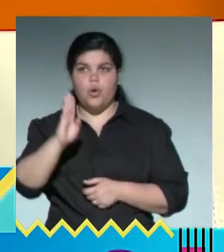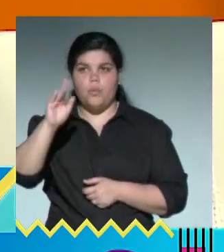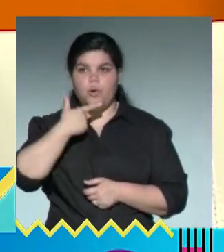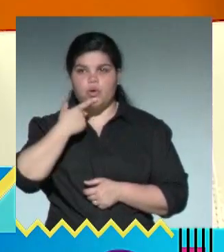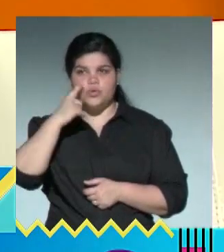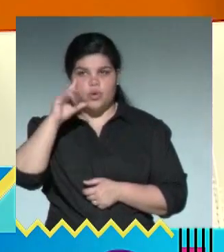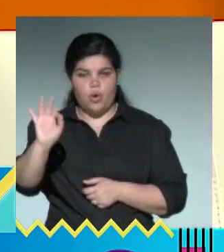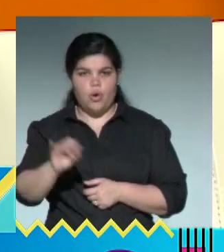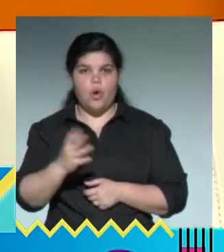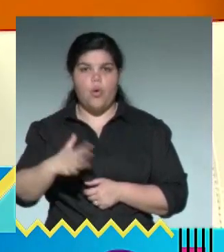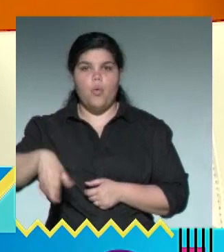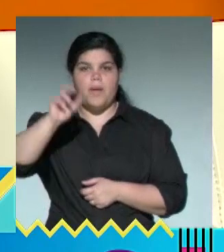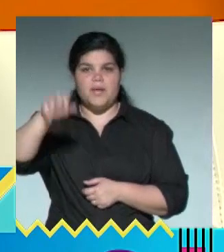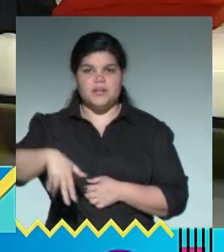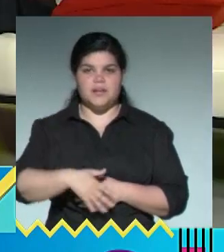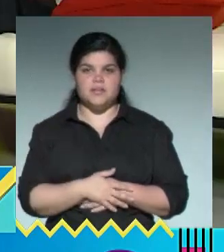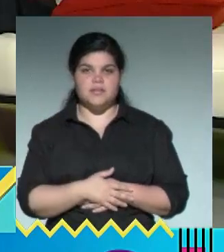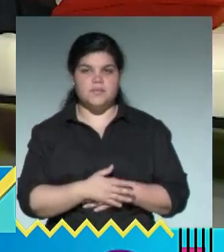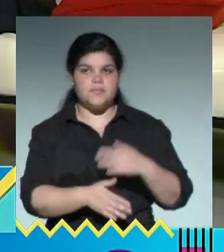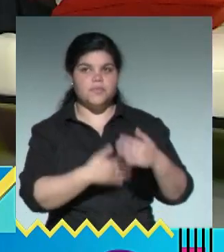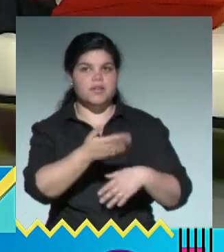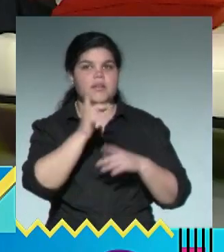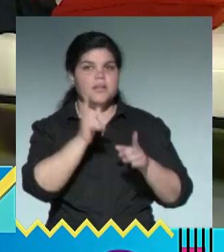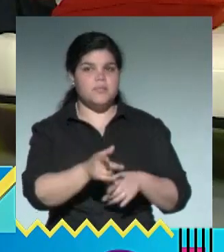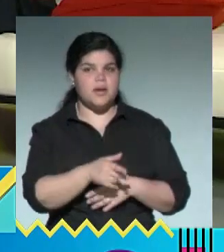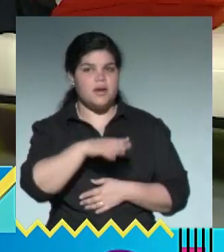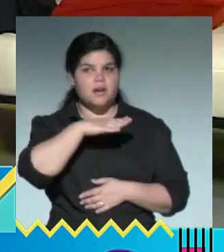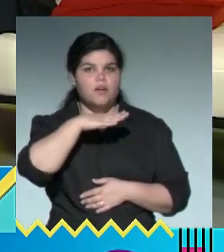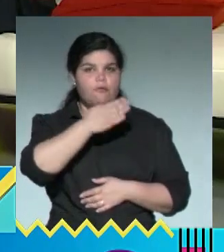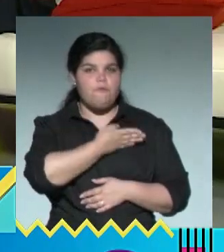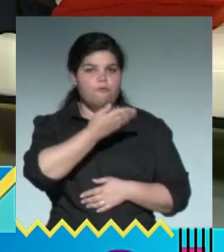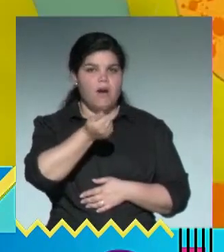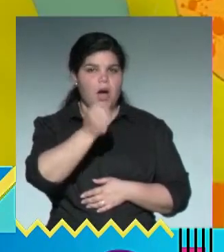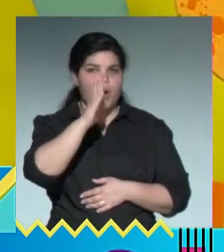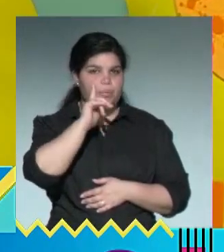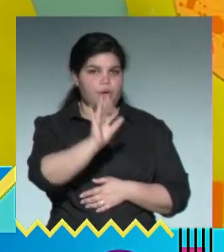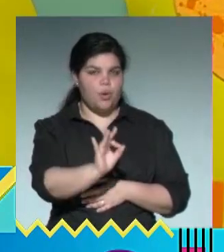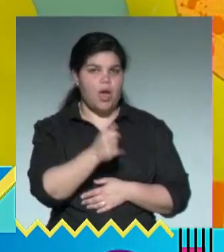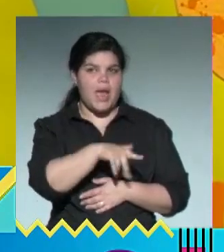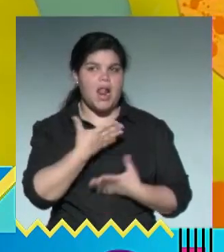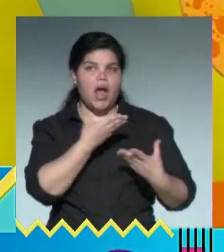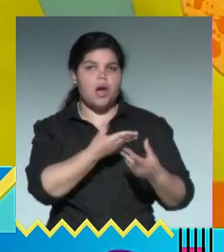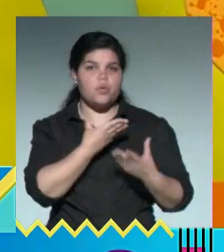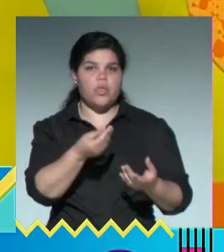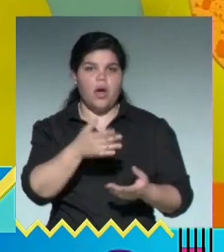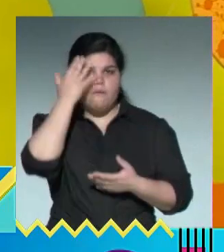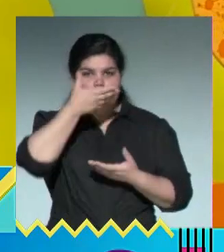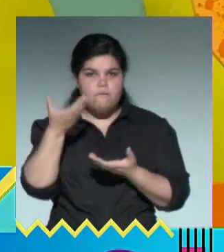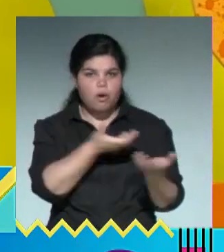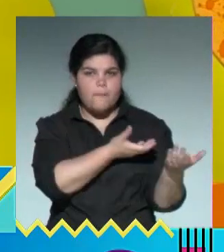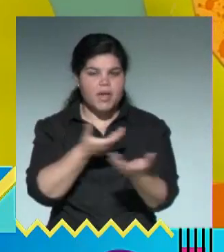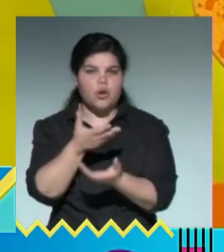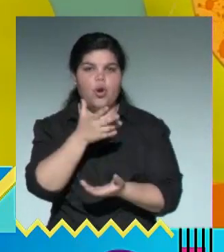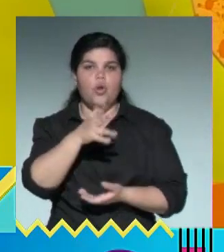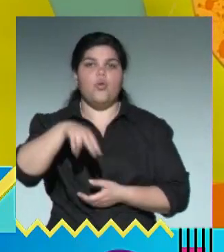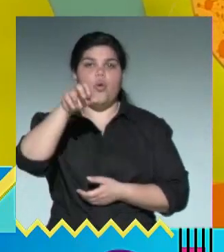de Guaymallén. Exactamente. Gracias. Y también está con nosotros Fabio Ortiz, muchas gracias Fabio, oficial auxiliar de los bomberos voluntarios de Luján de Cuyo. Muchas